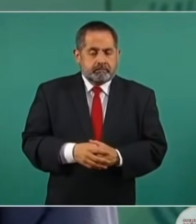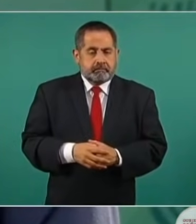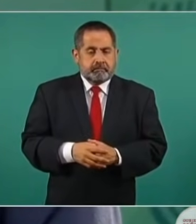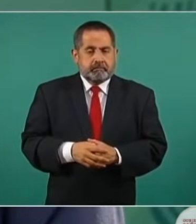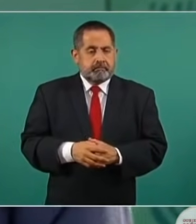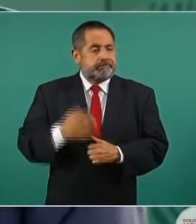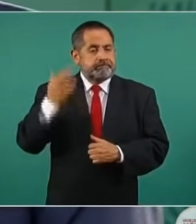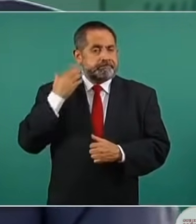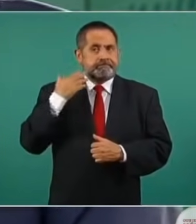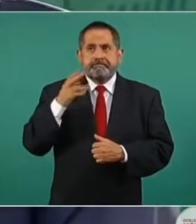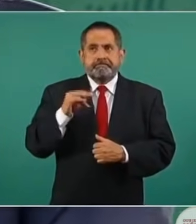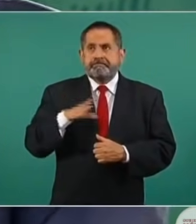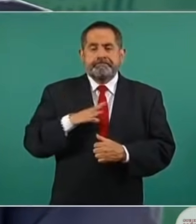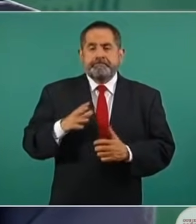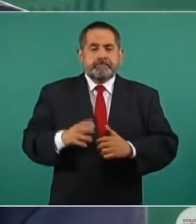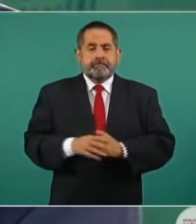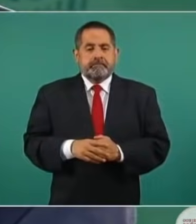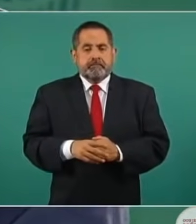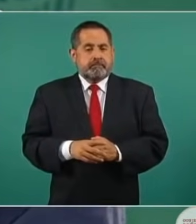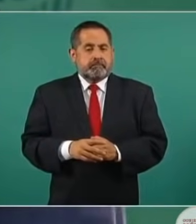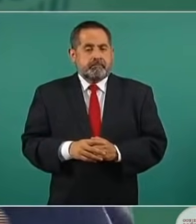No había